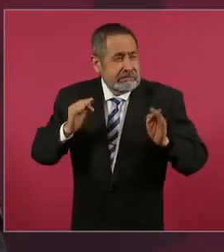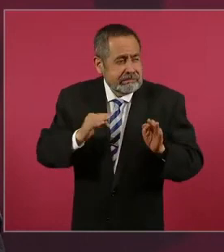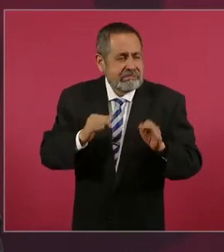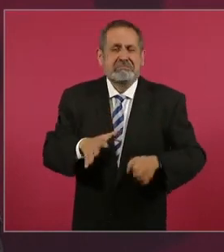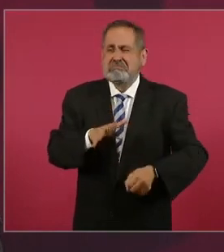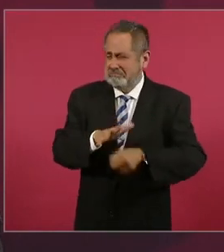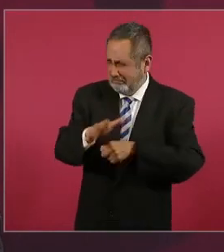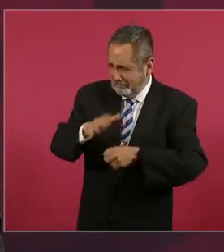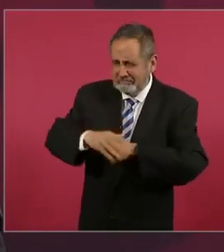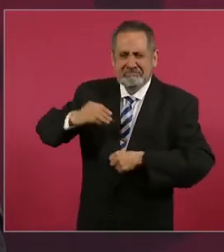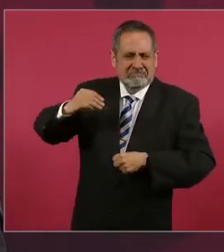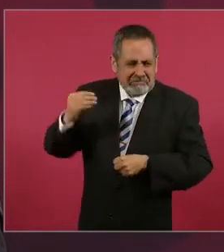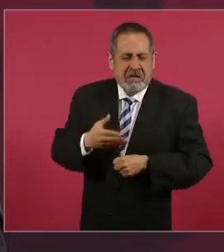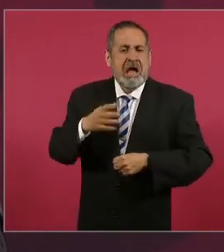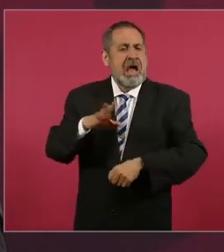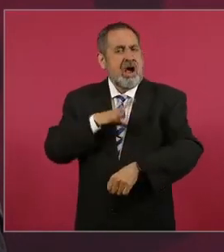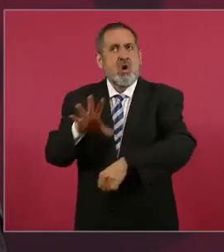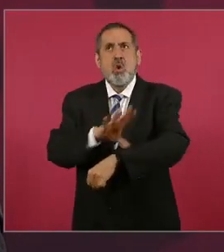una